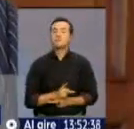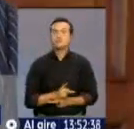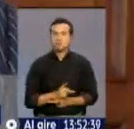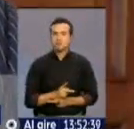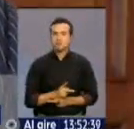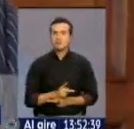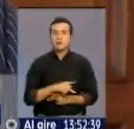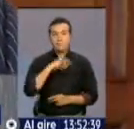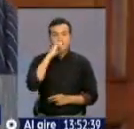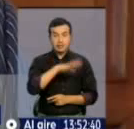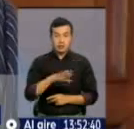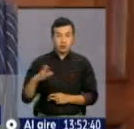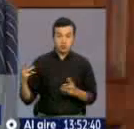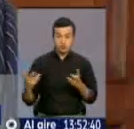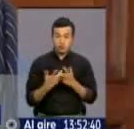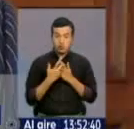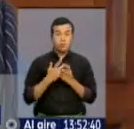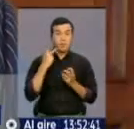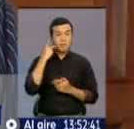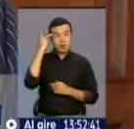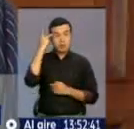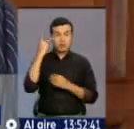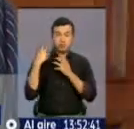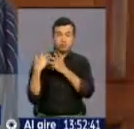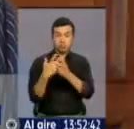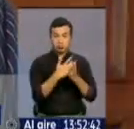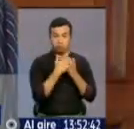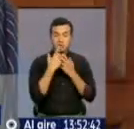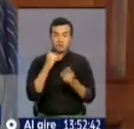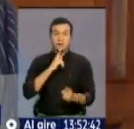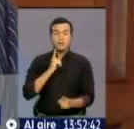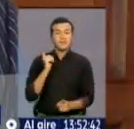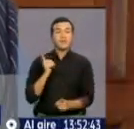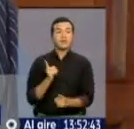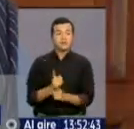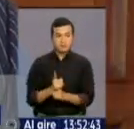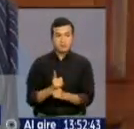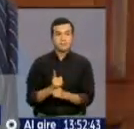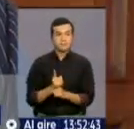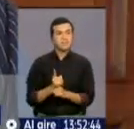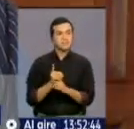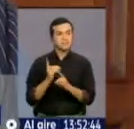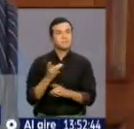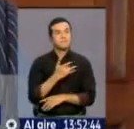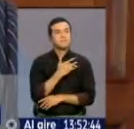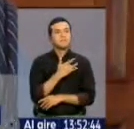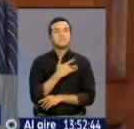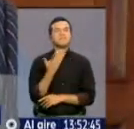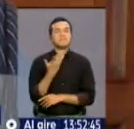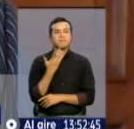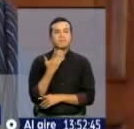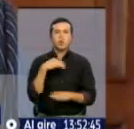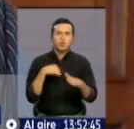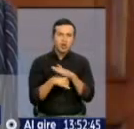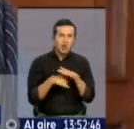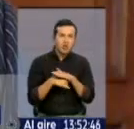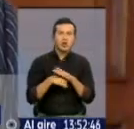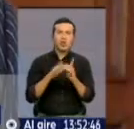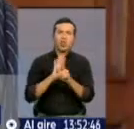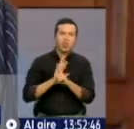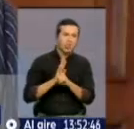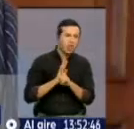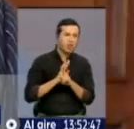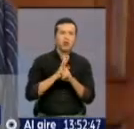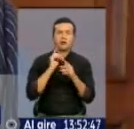si es que los niños están unidos, si los padres están unidos, definitivamente sentiremos que los violadores, los acosadores,